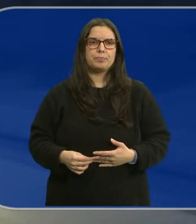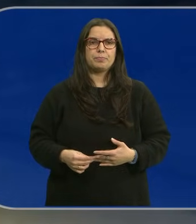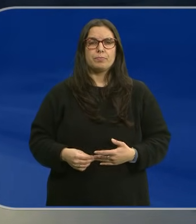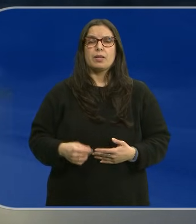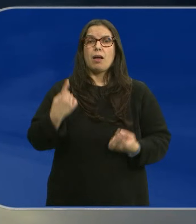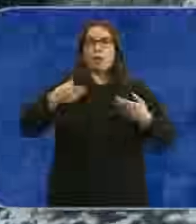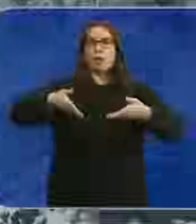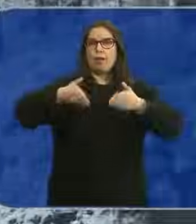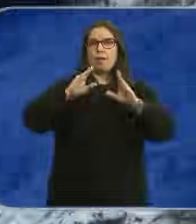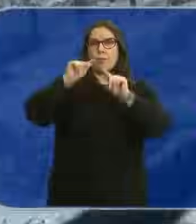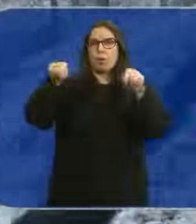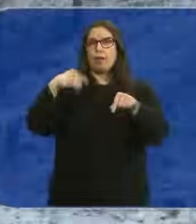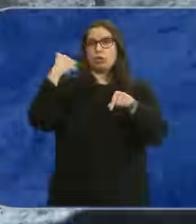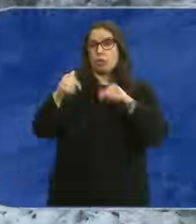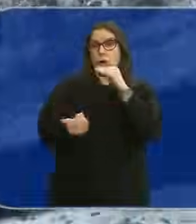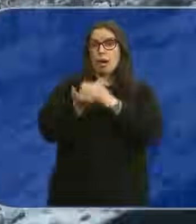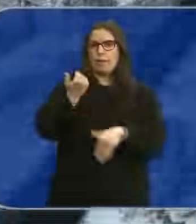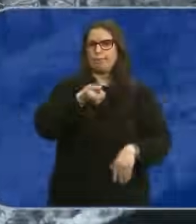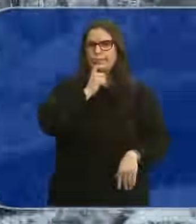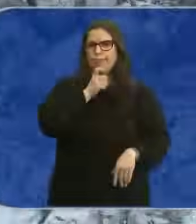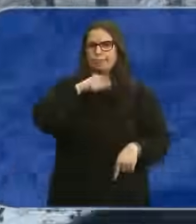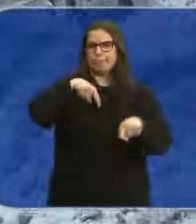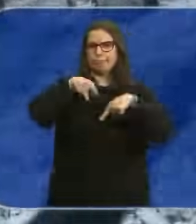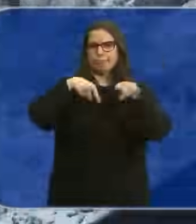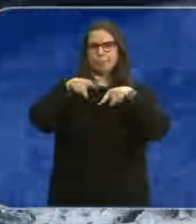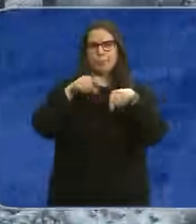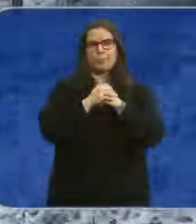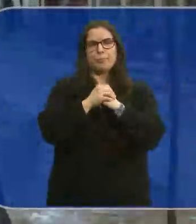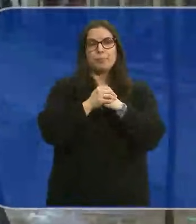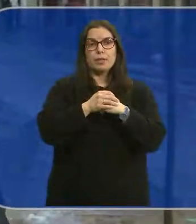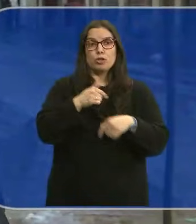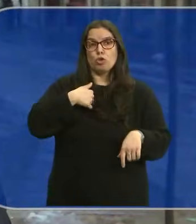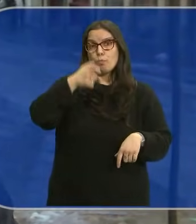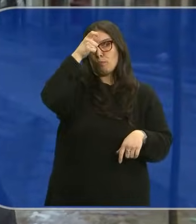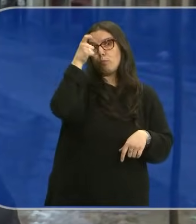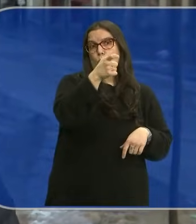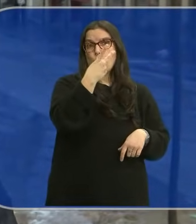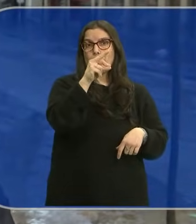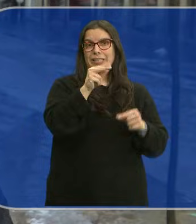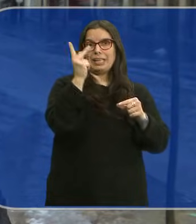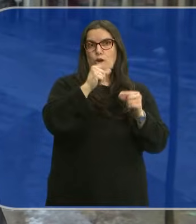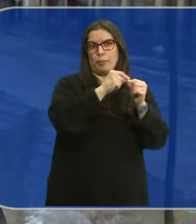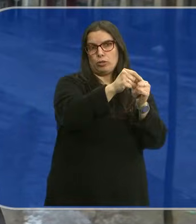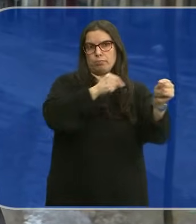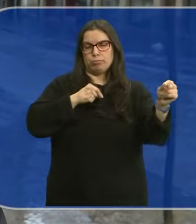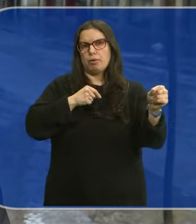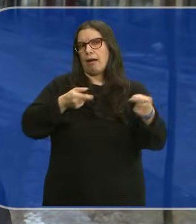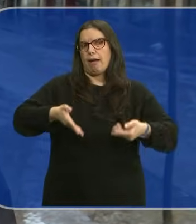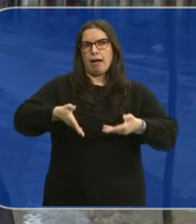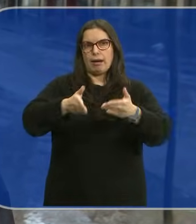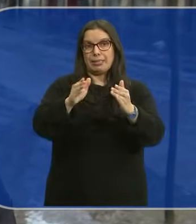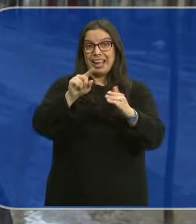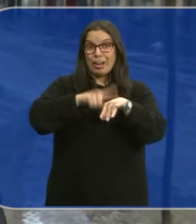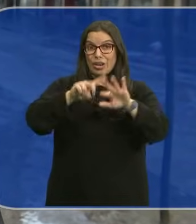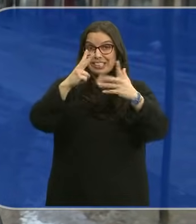Circular por muchas vías de la provincia de Soria a primera hora de la mañana ha sido muy complicado. Porque vivo en un pueblo a 20 kilómetros de aquí y la carretera estaba a